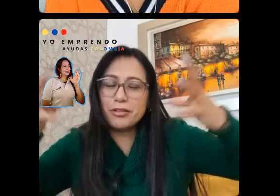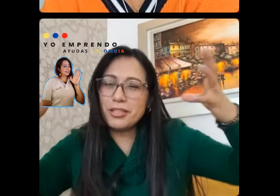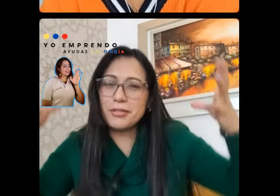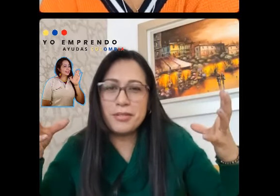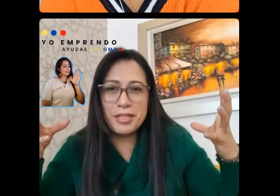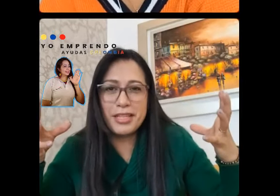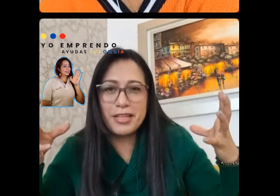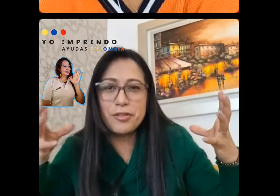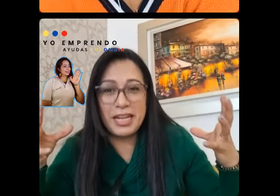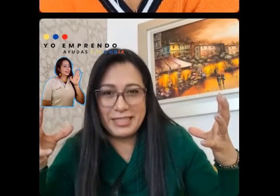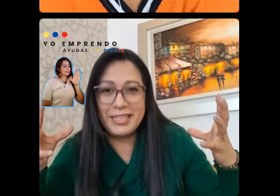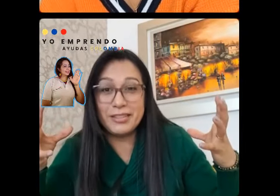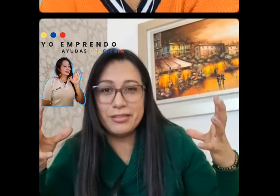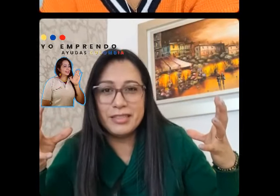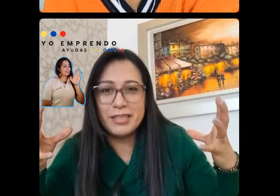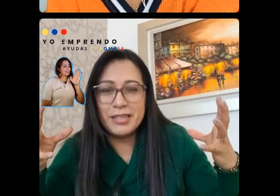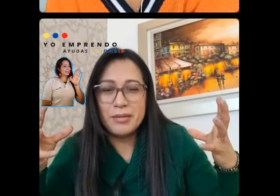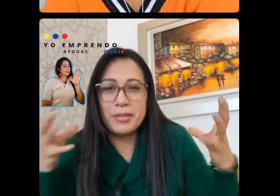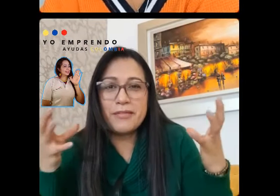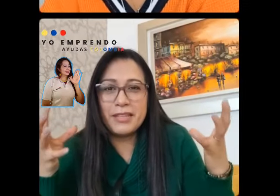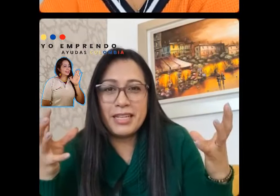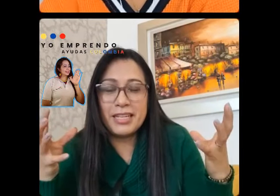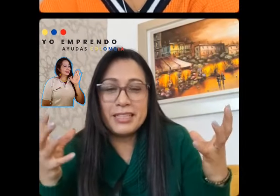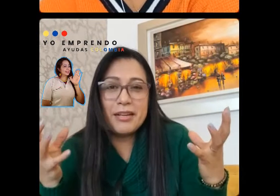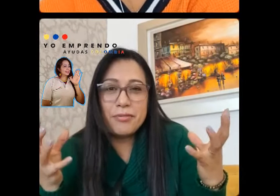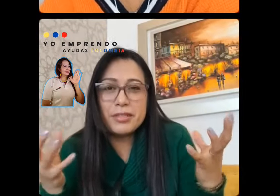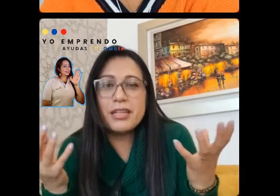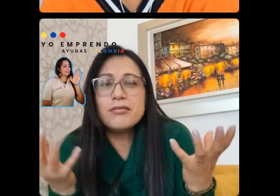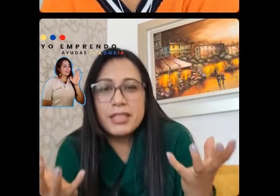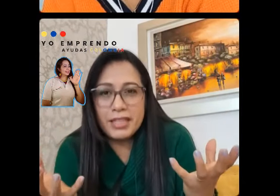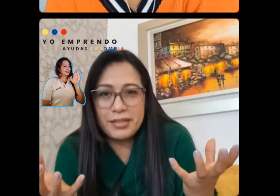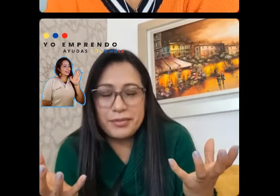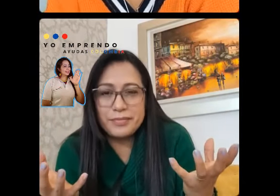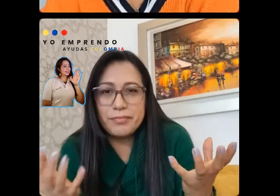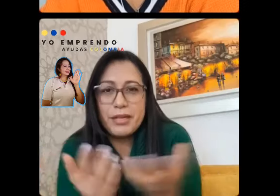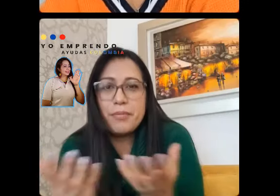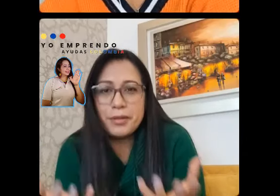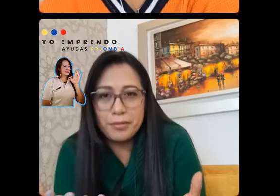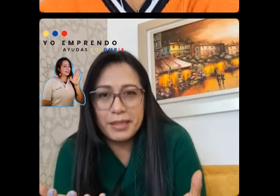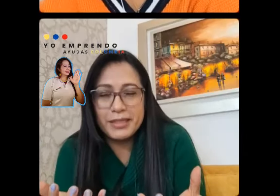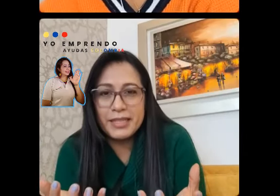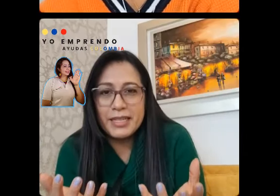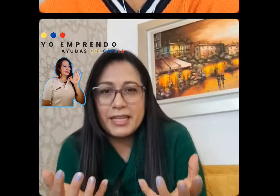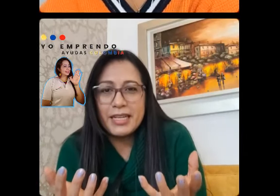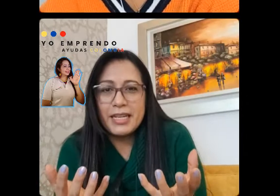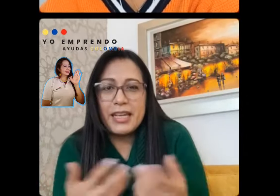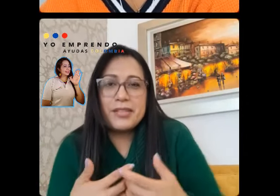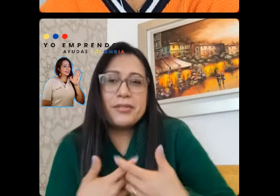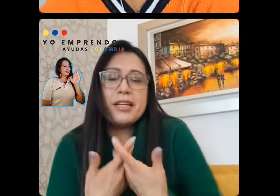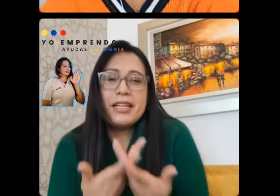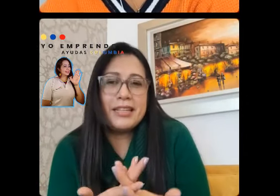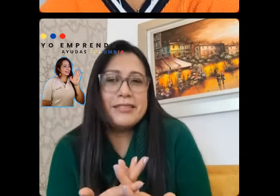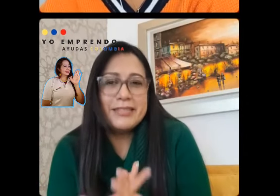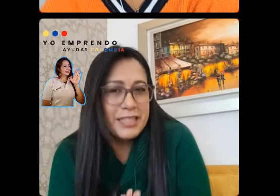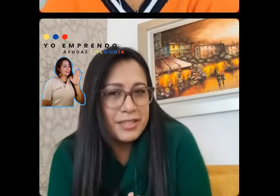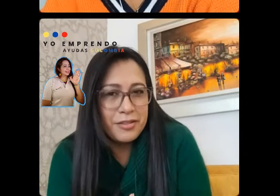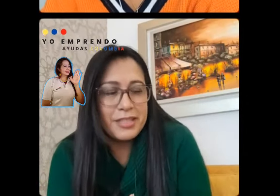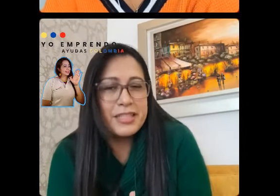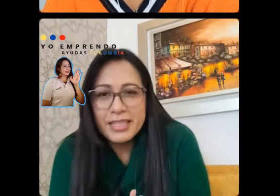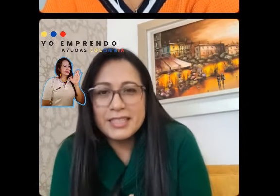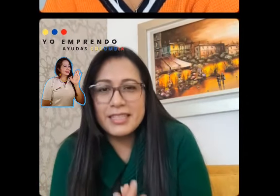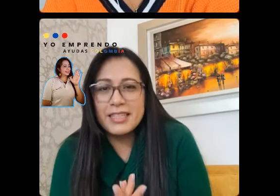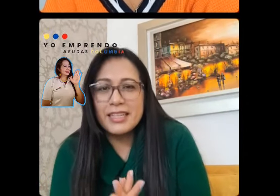montón de situaciones sociales cierto porque al final la gente Busca un ingreso para poder comer y esto genera